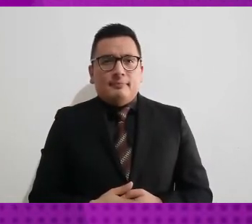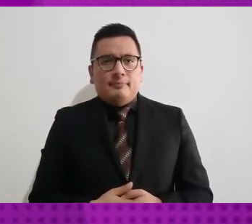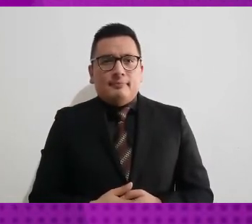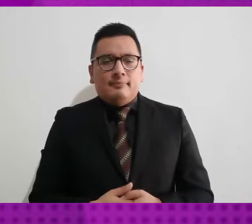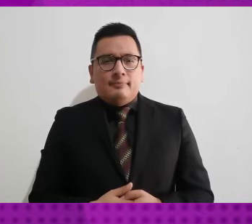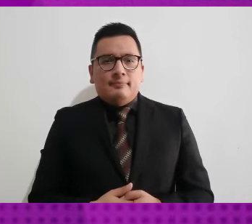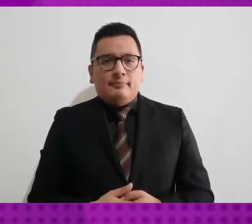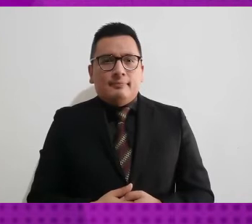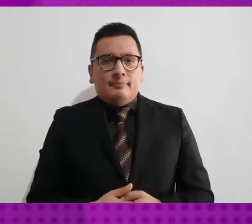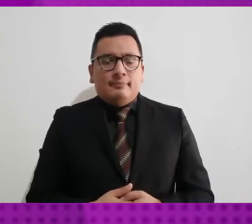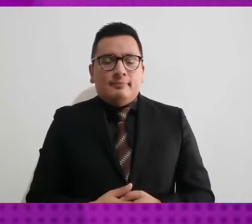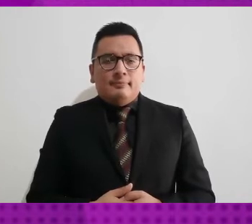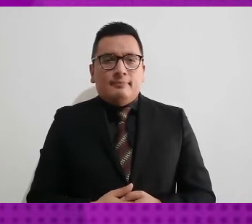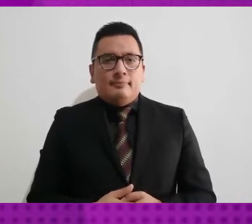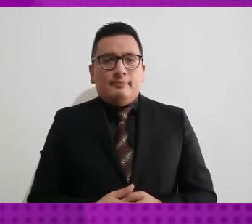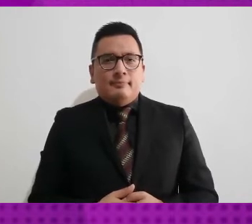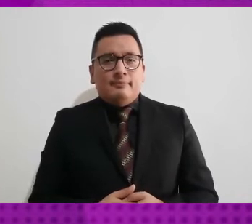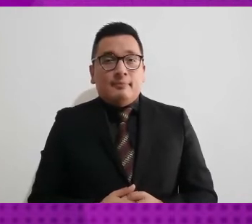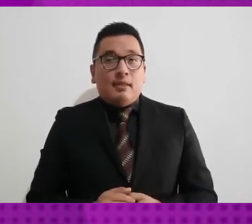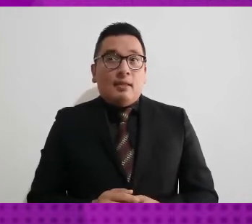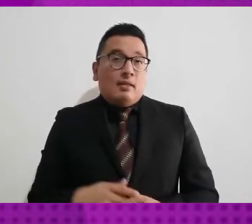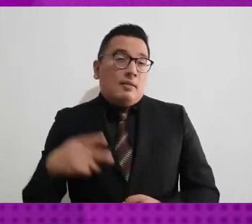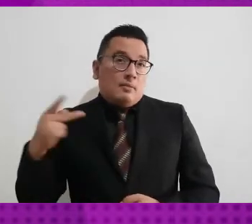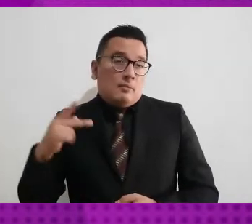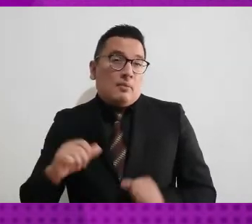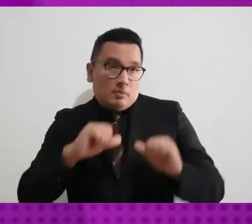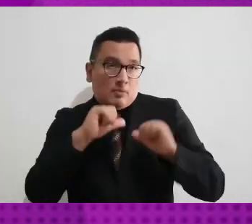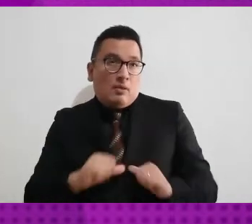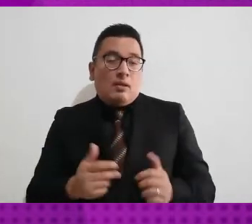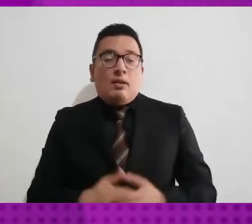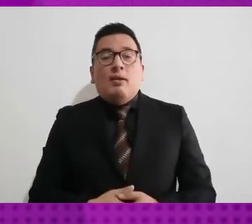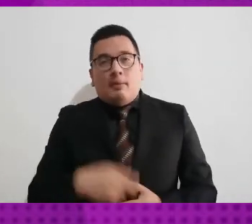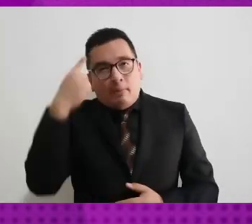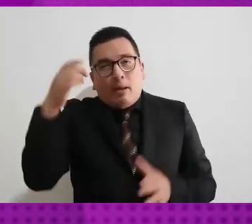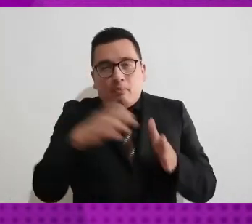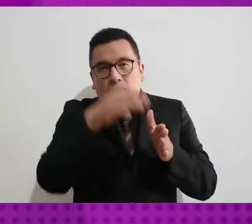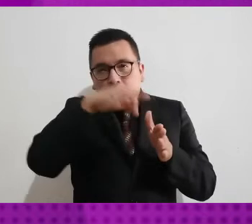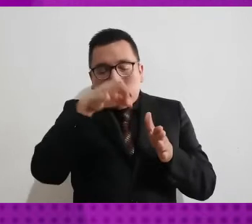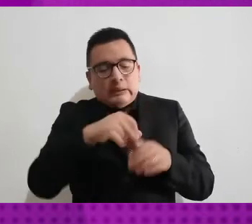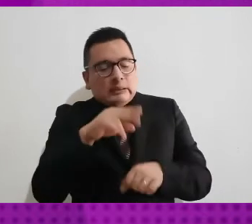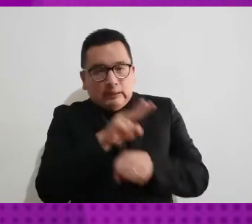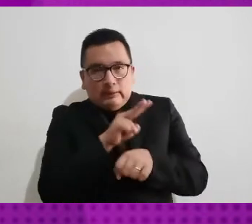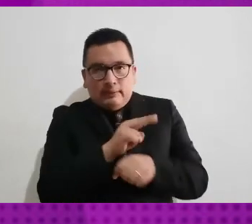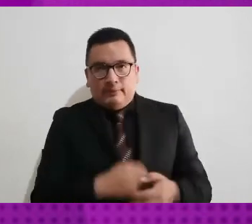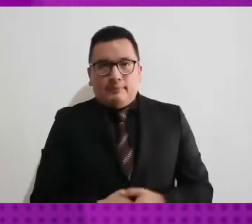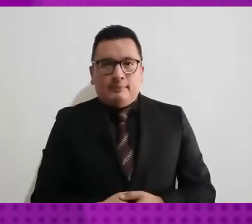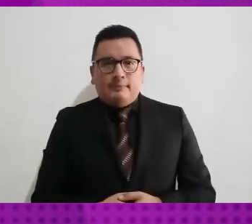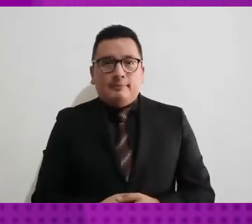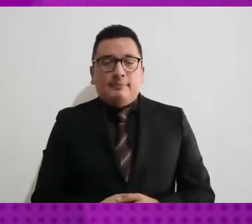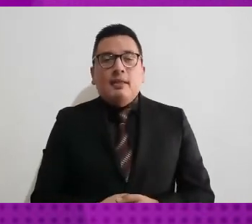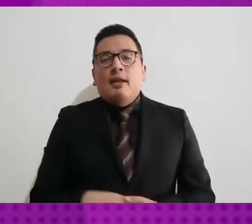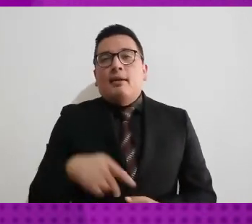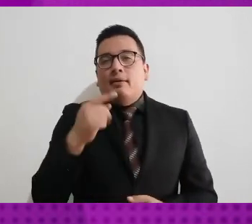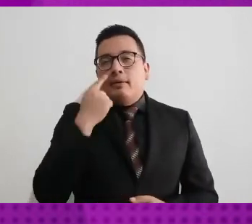coincidente, la instancia federal y las locales, pero todo en una misma casilla. Todavía en las elecciones del 12